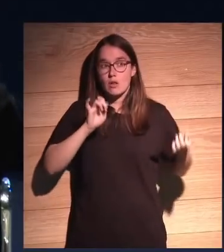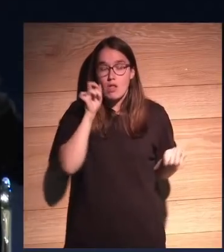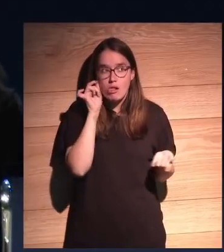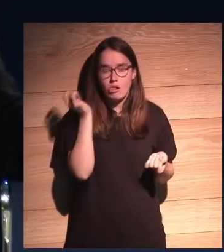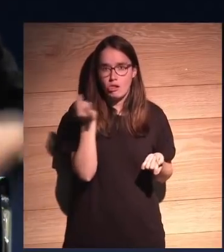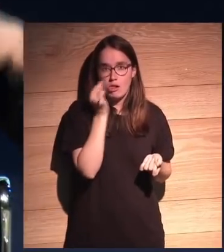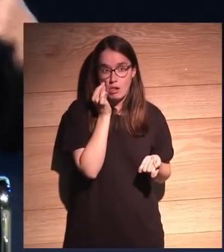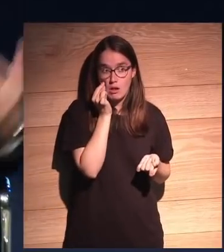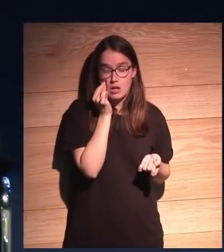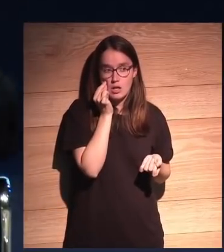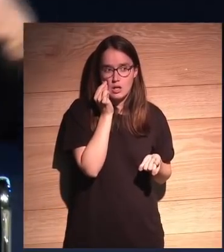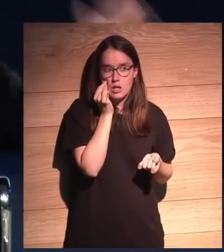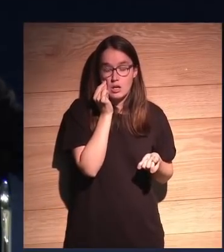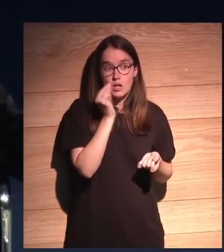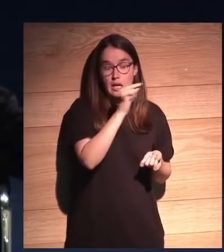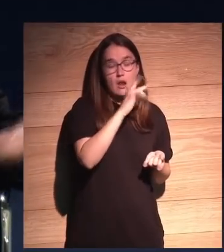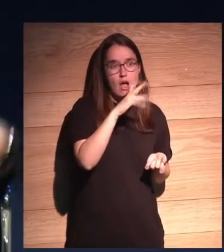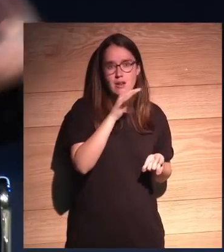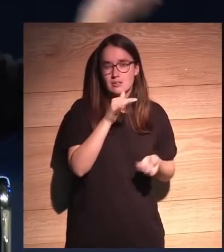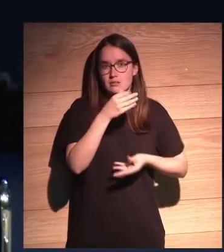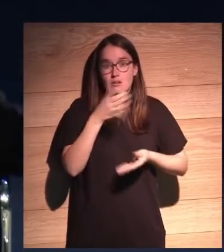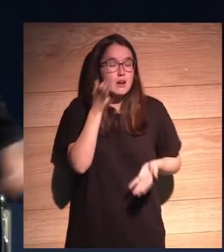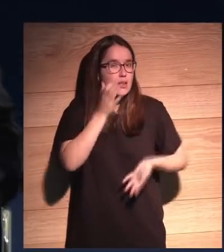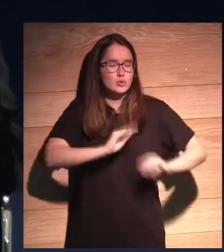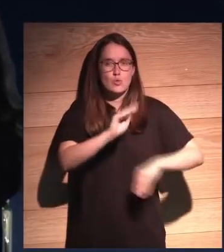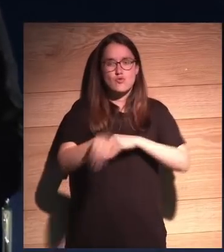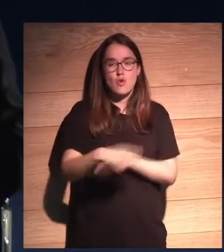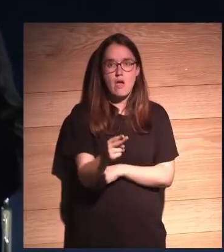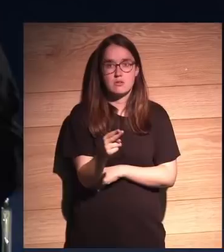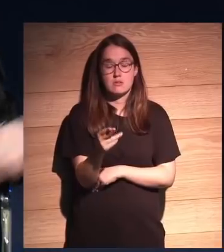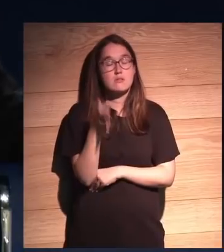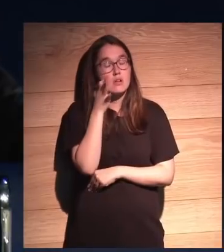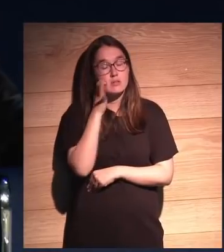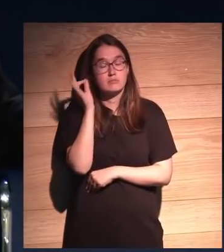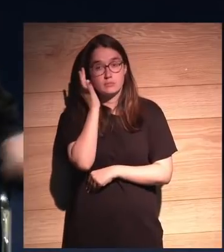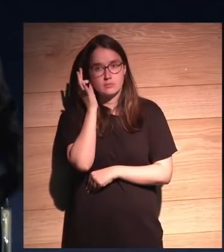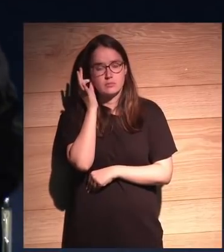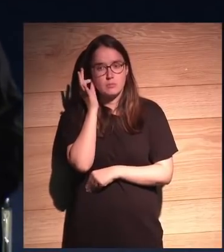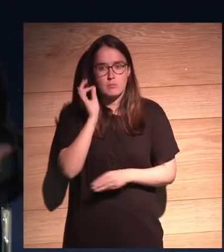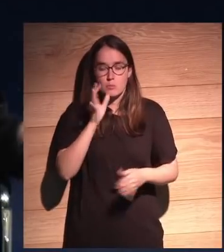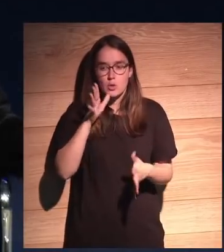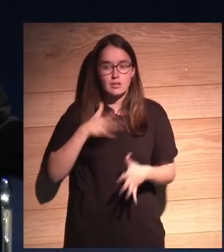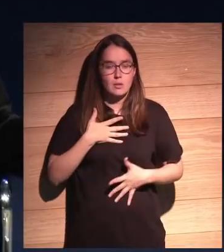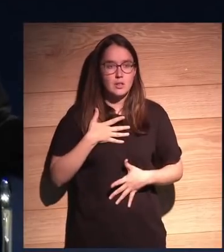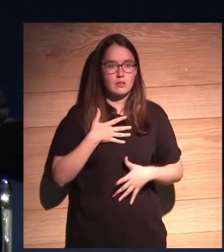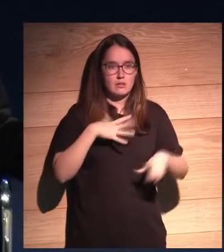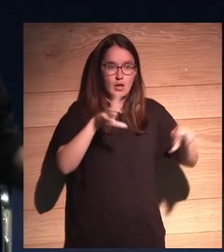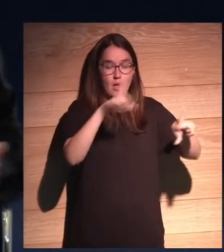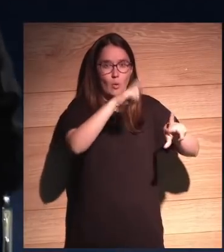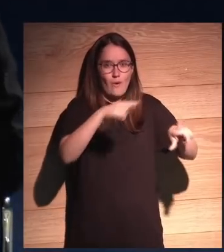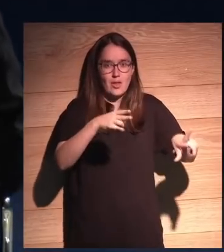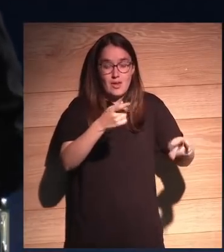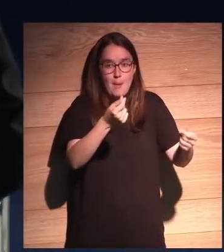descubrió que el Hals del Louvre no era de Hals, sino que era de Judith Leyster, porque de repente el cuadro perdió su